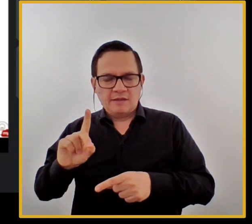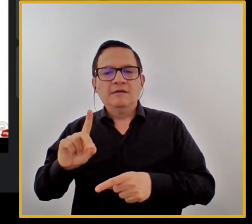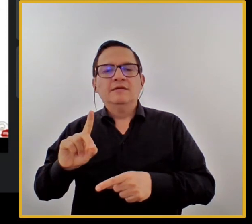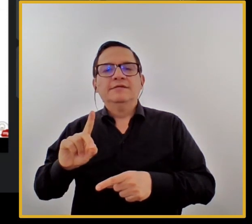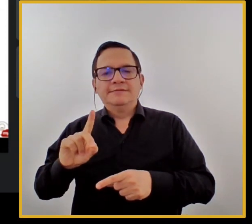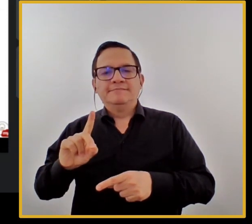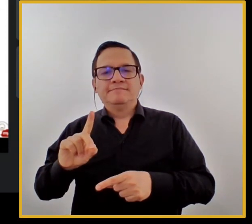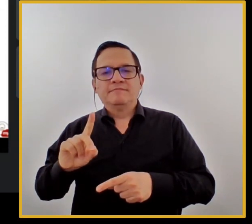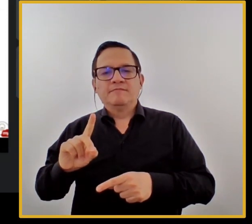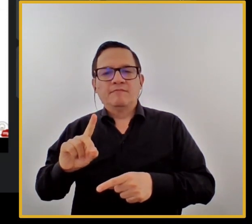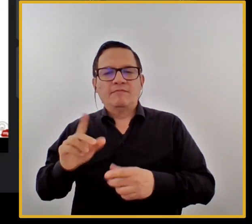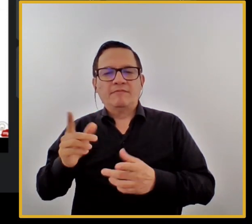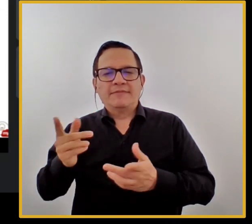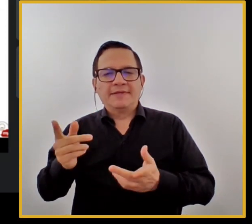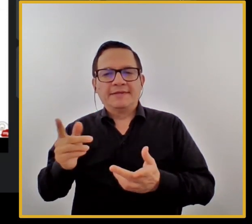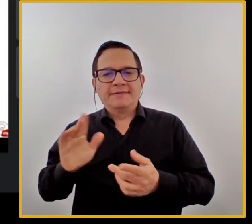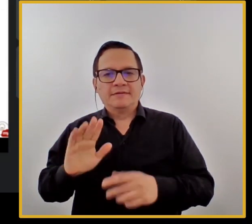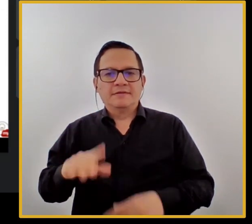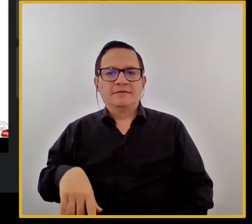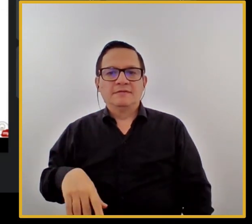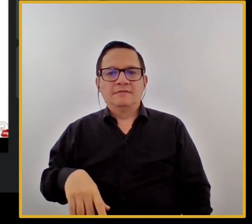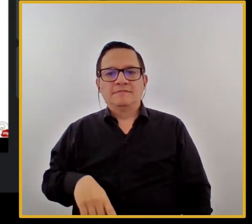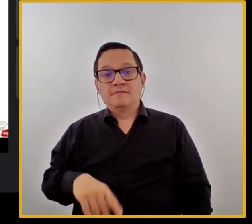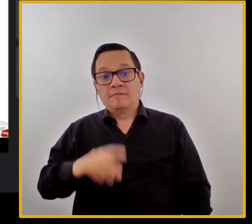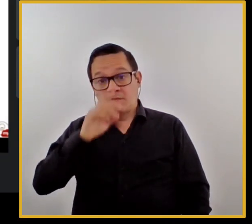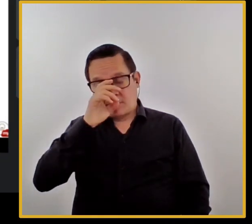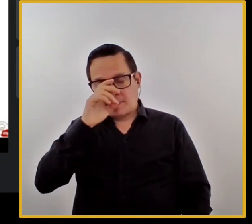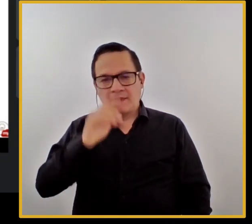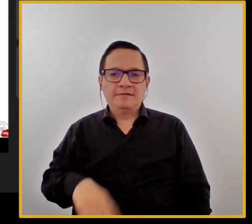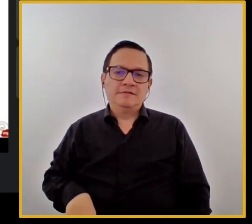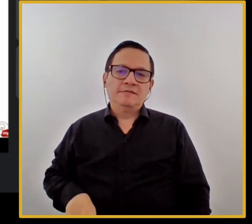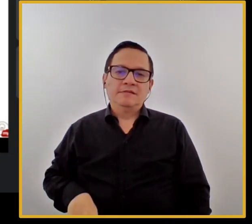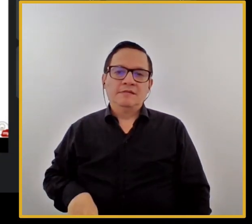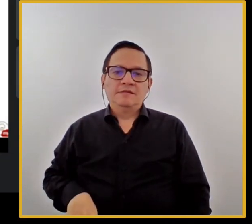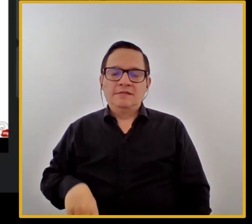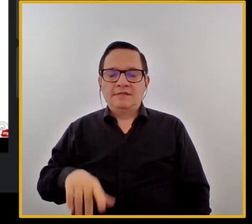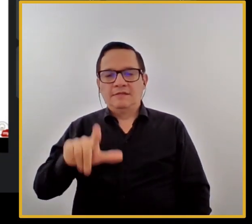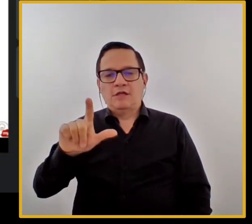logaritmo de A más el logaritmo